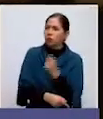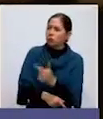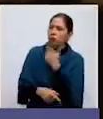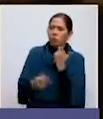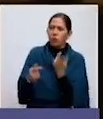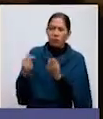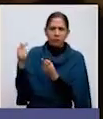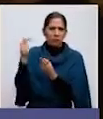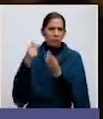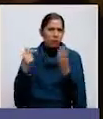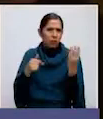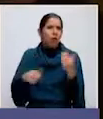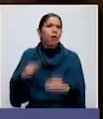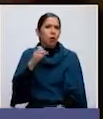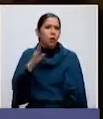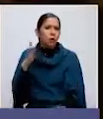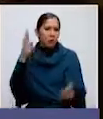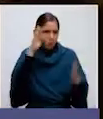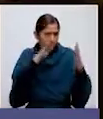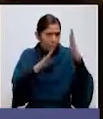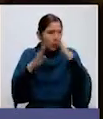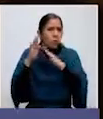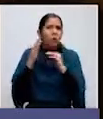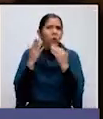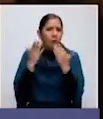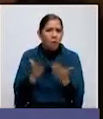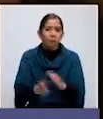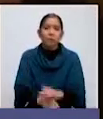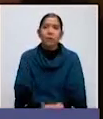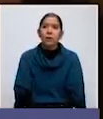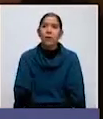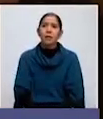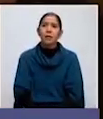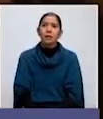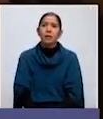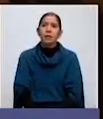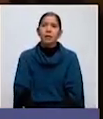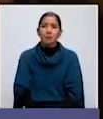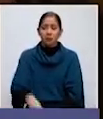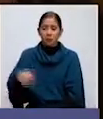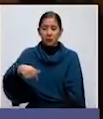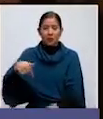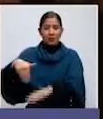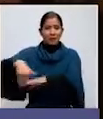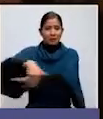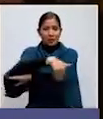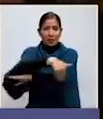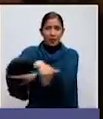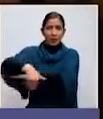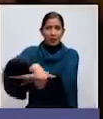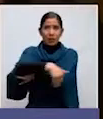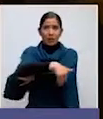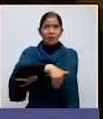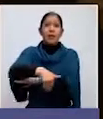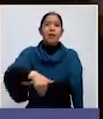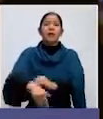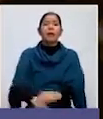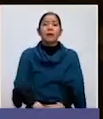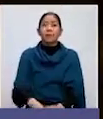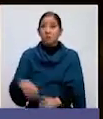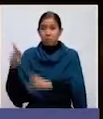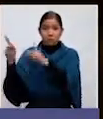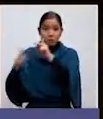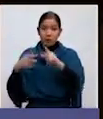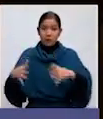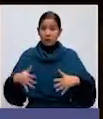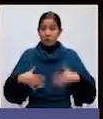preocupa acá en el departamento de Cochabamba. Bueno, estamos justamente en esta calle donde ocurrió, y vecinos, por ejemplo,